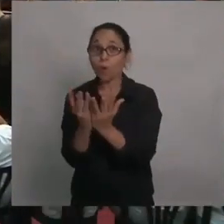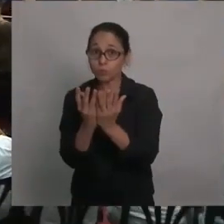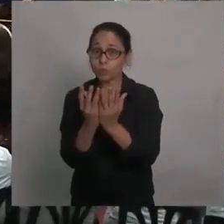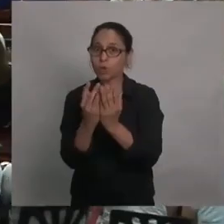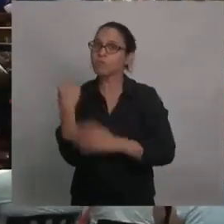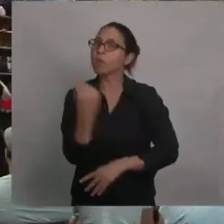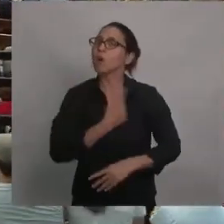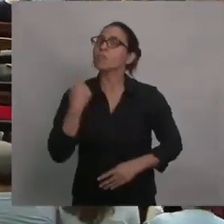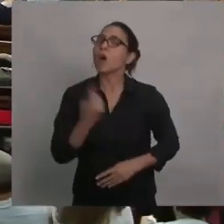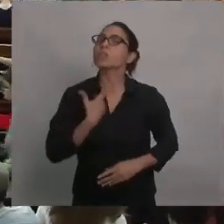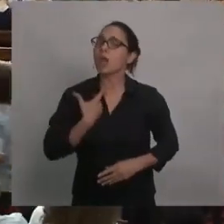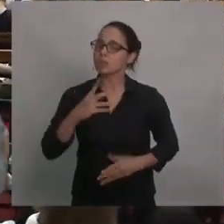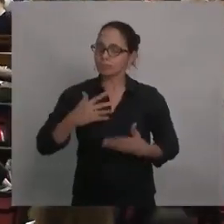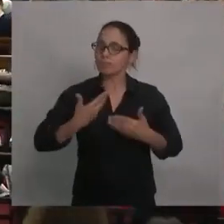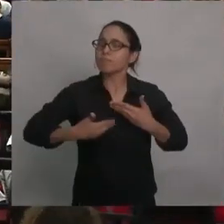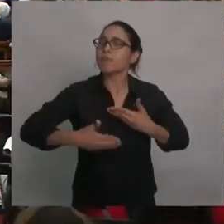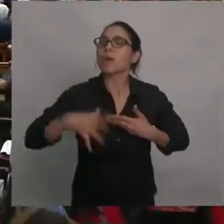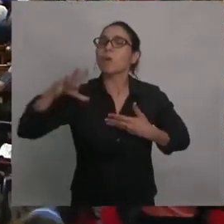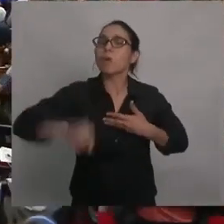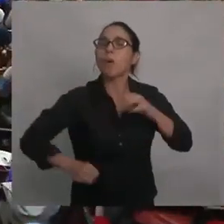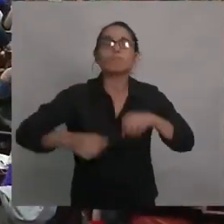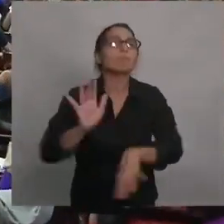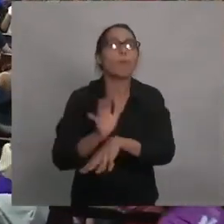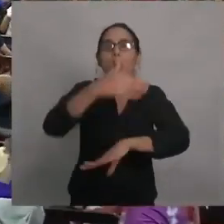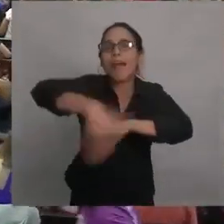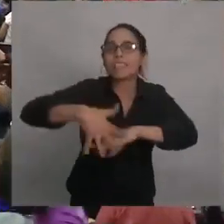tomando las calles. En Brasil, además,